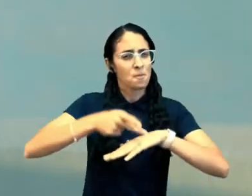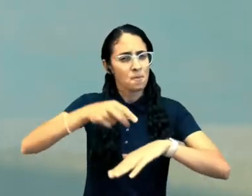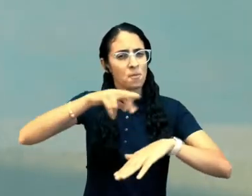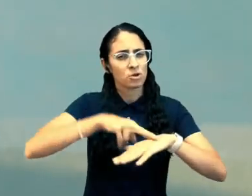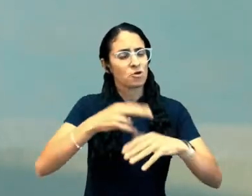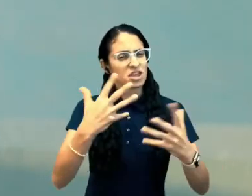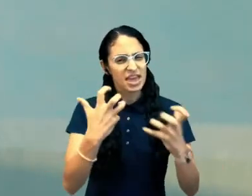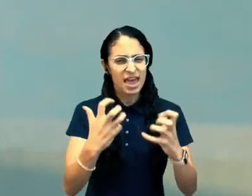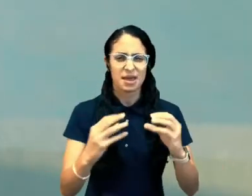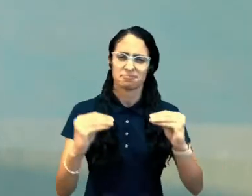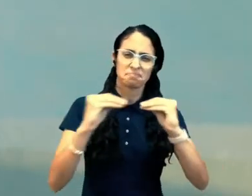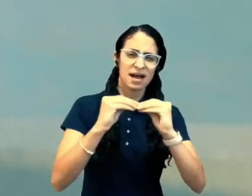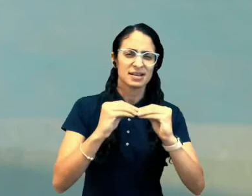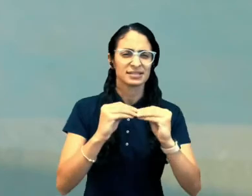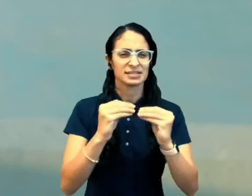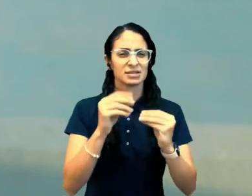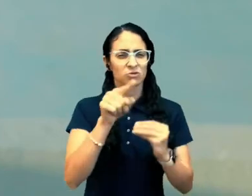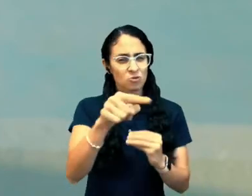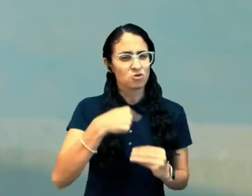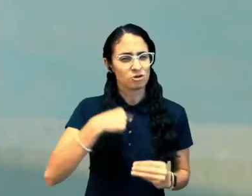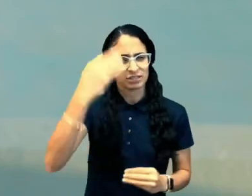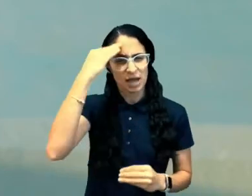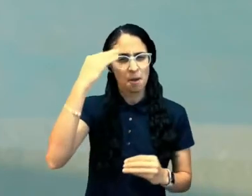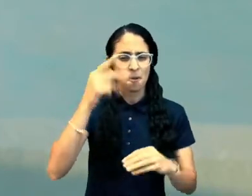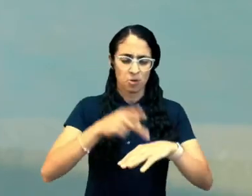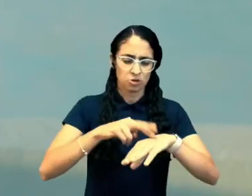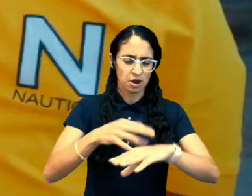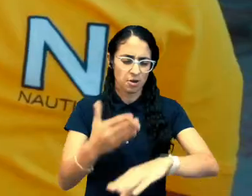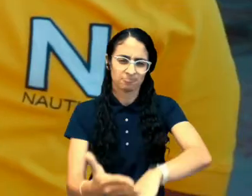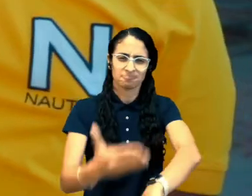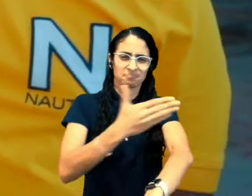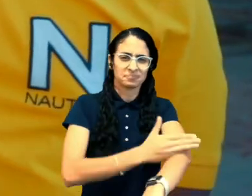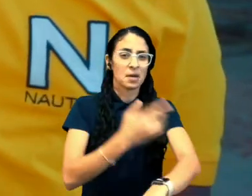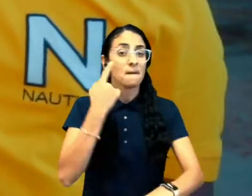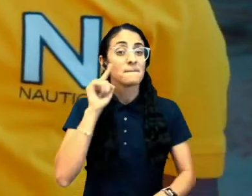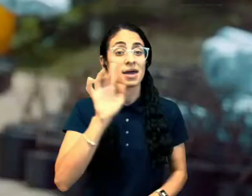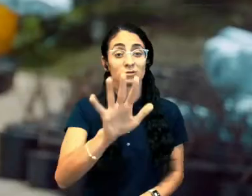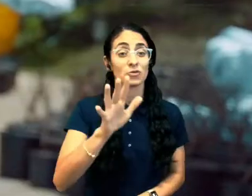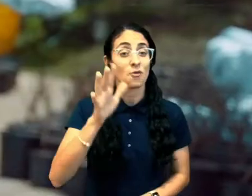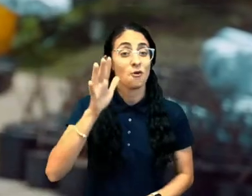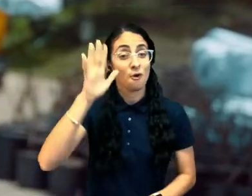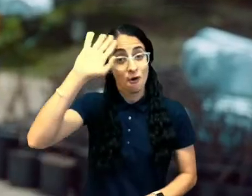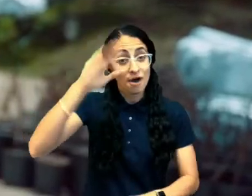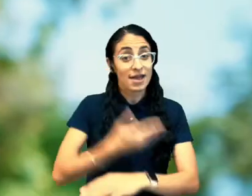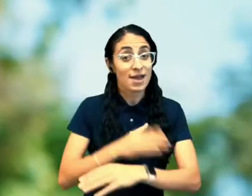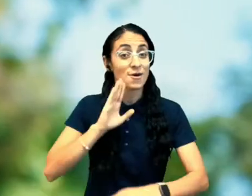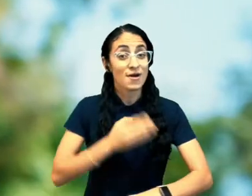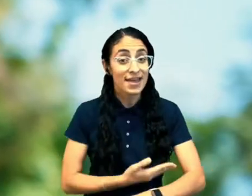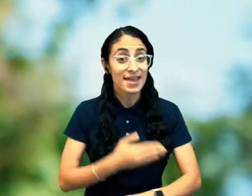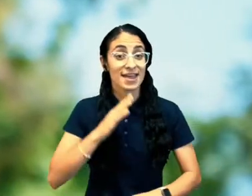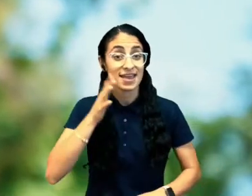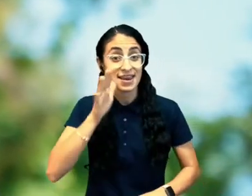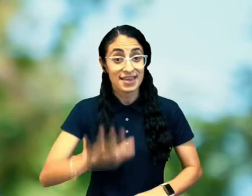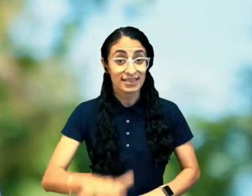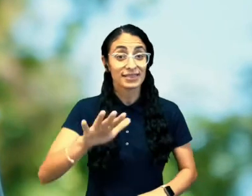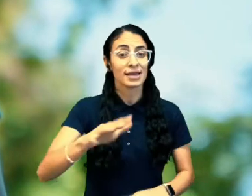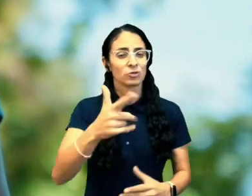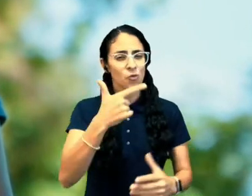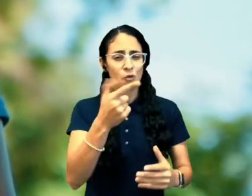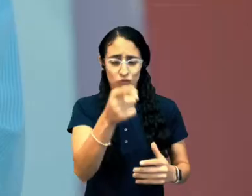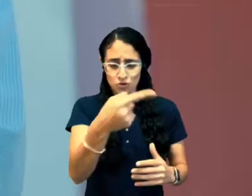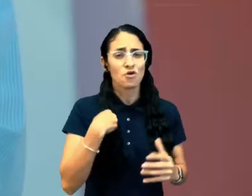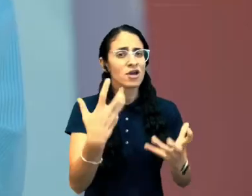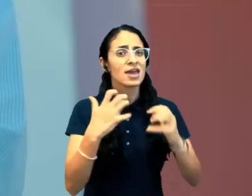que Puerto Rico quiere más. Tú y yo queremos más para nuestros hijos y nuestros nietos. Tú y yo aspiramos